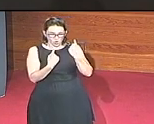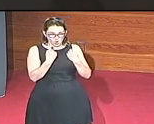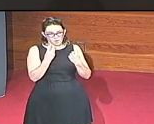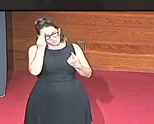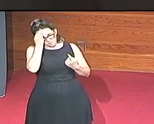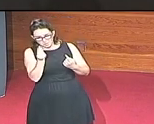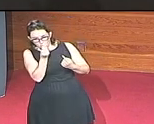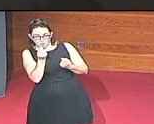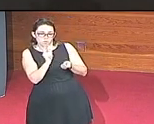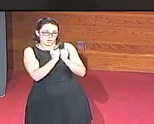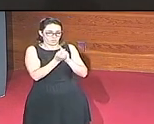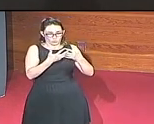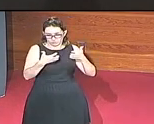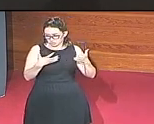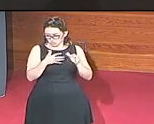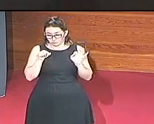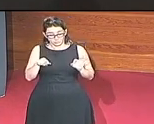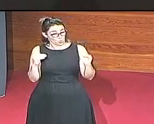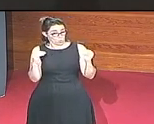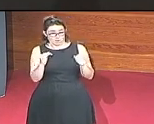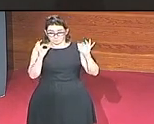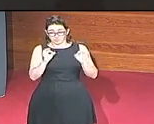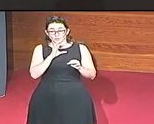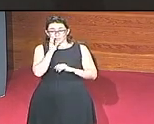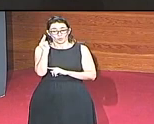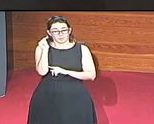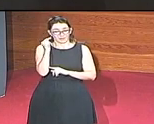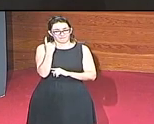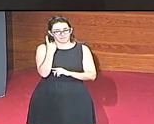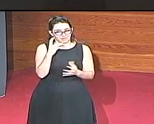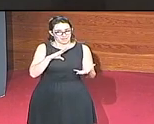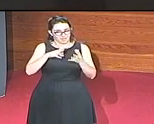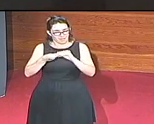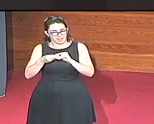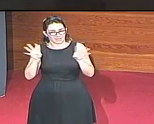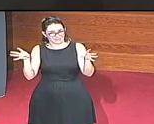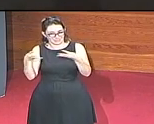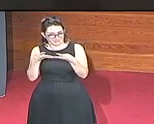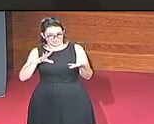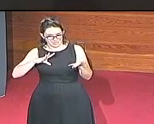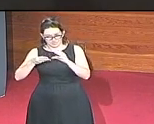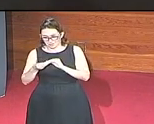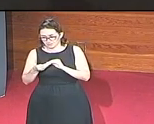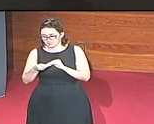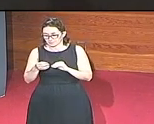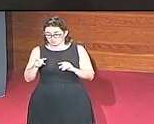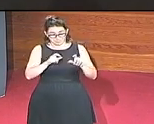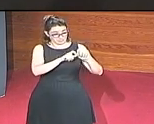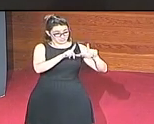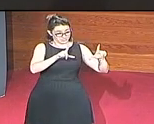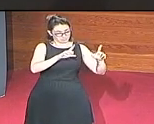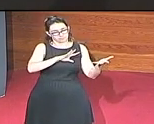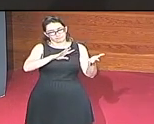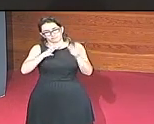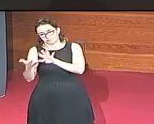que mejor y esto es un jueves porque el viernes todavía queda adaptarlo a internet y es este gráfico y pasarlo a